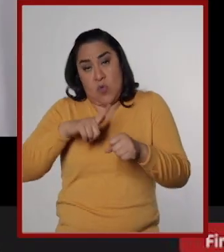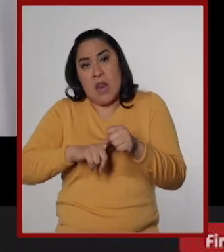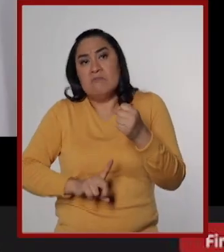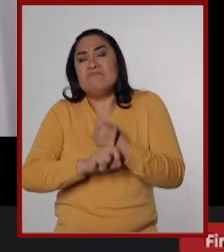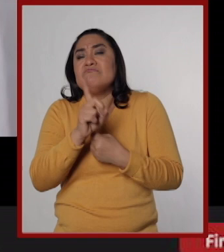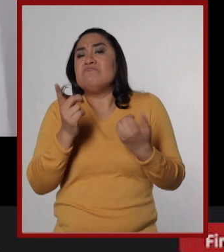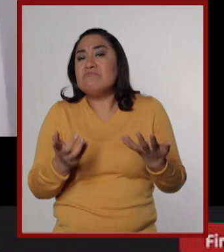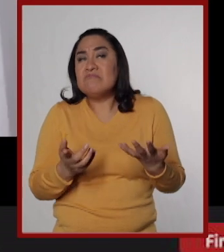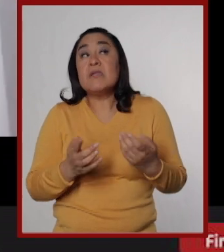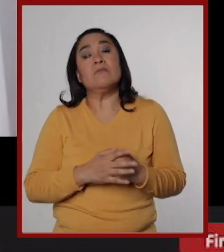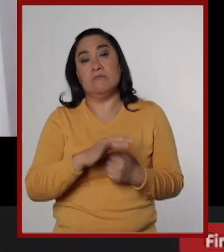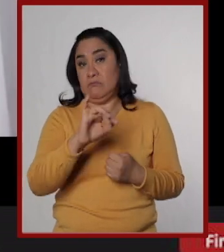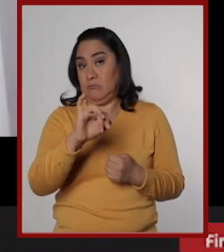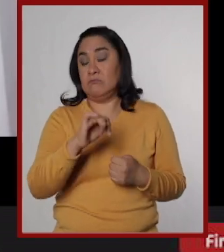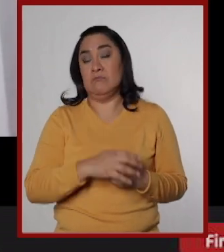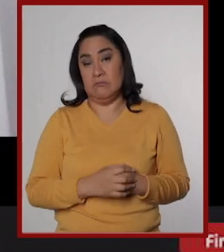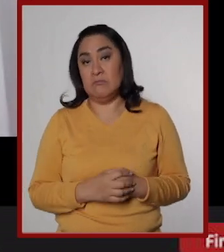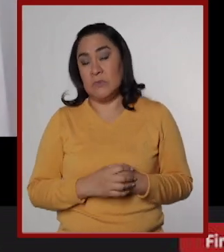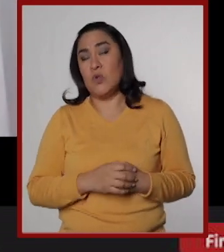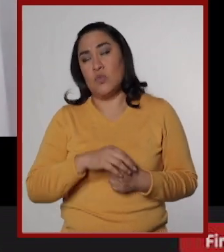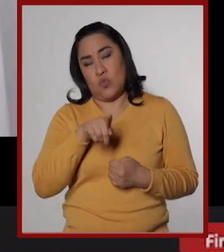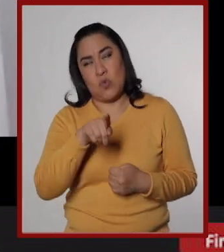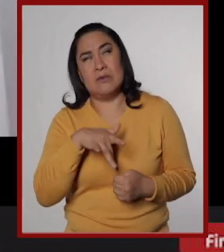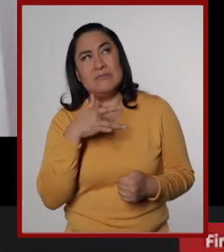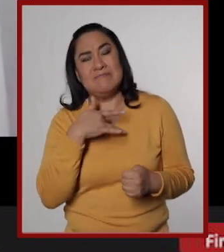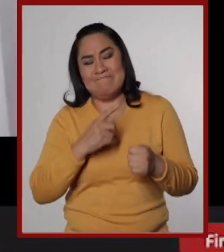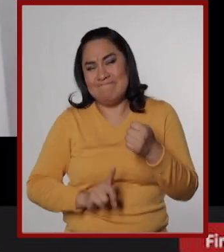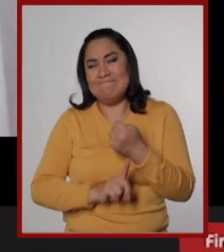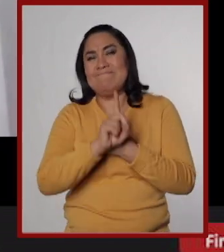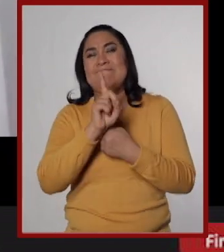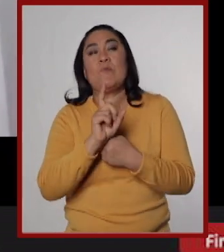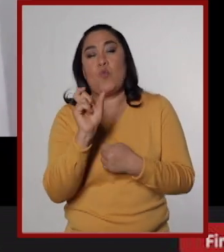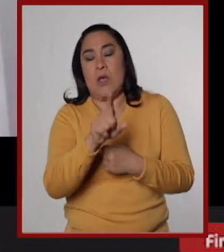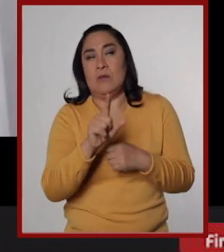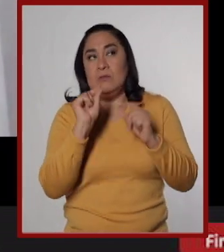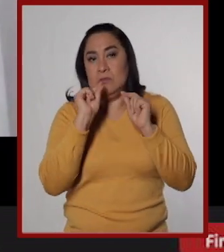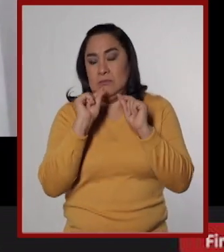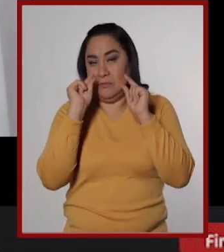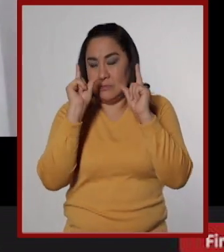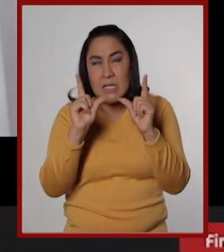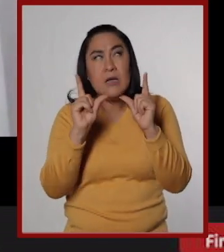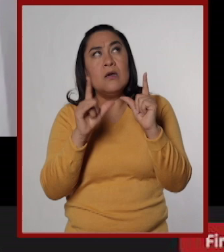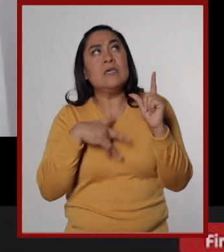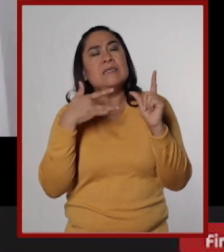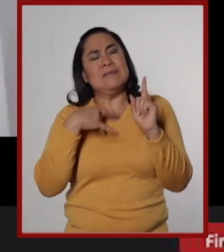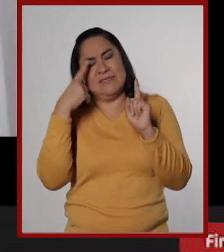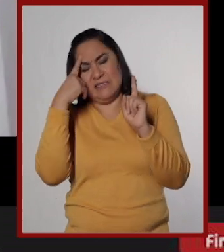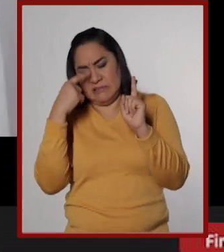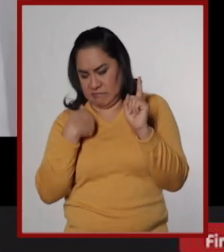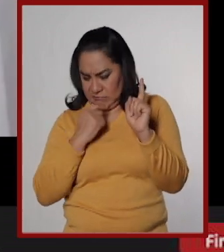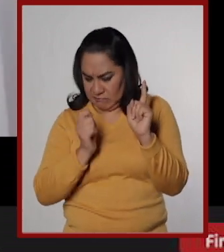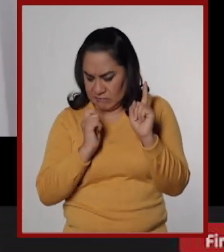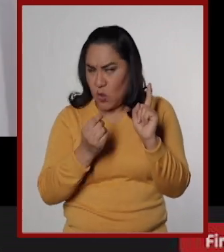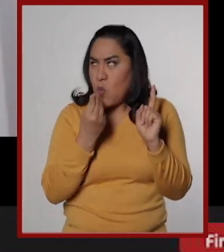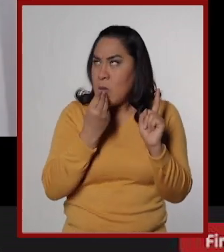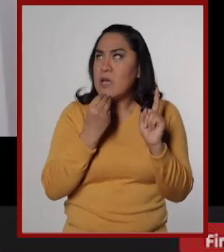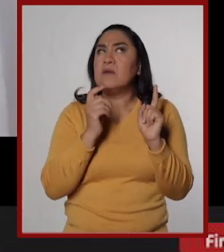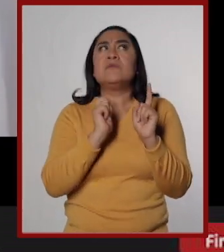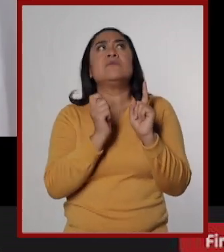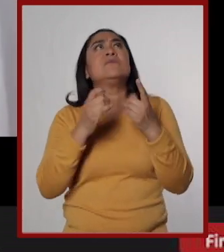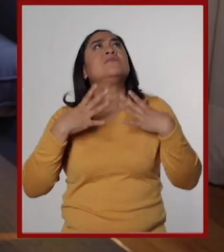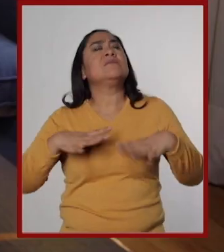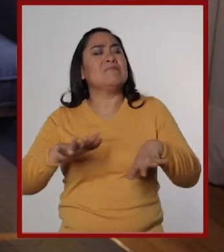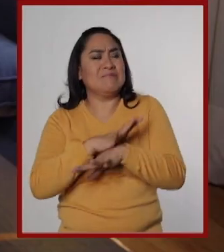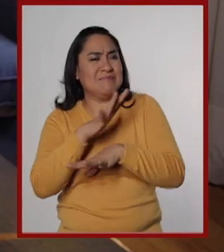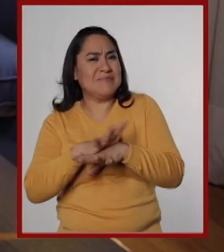Sí. Definitivamente, ¿Sí? ¿verdad? Tú tienes conflictos contigo mismo desde que te levantas, ¿no? Desde qué voy a desayunar, qué me voy a poner, etcétera, ¿no? Va